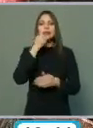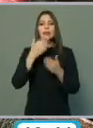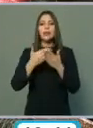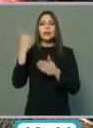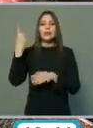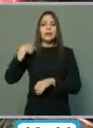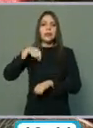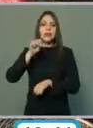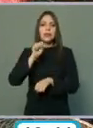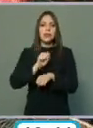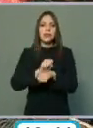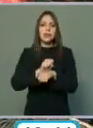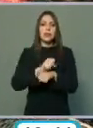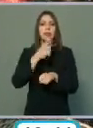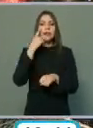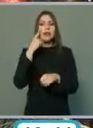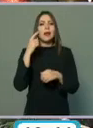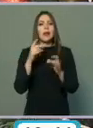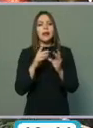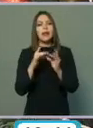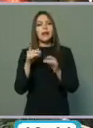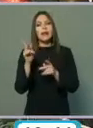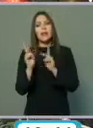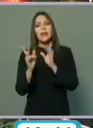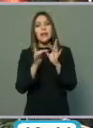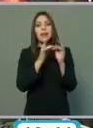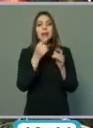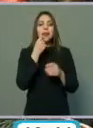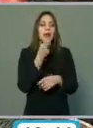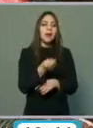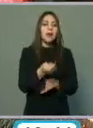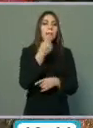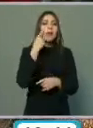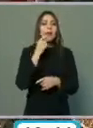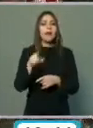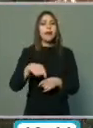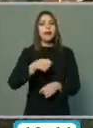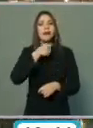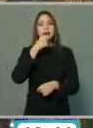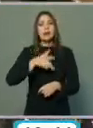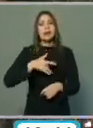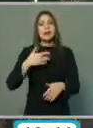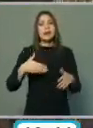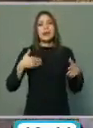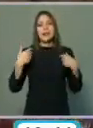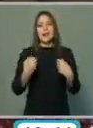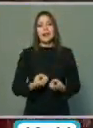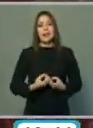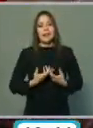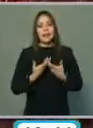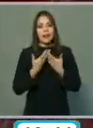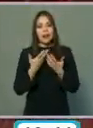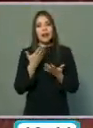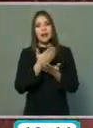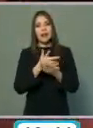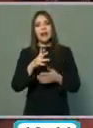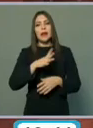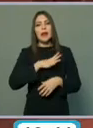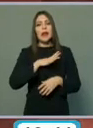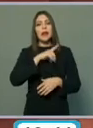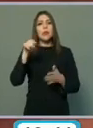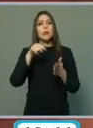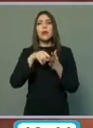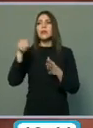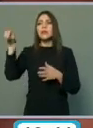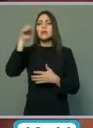semana pasada para Ok. llevarles un poquito de alegría. Y tenemos campañas de esterilización y salud veterinaria en comunidades de escasos